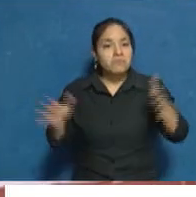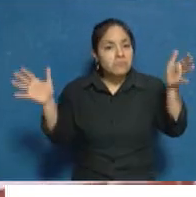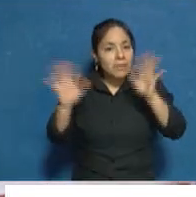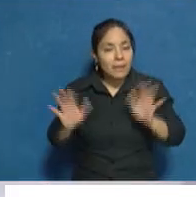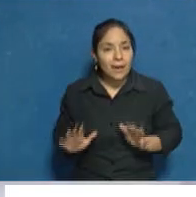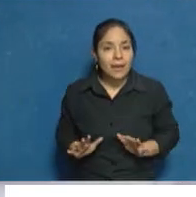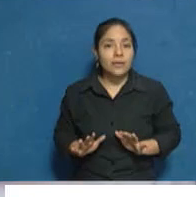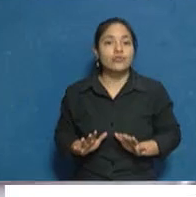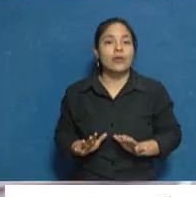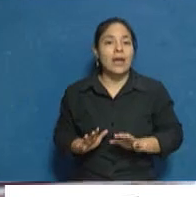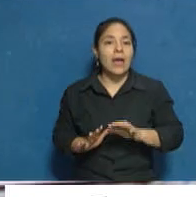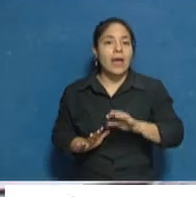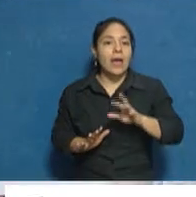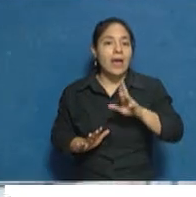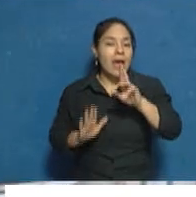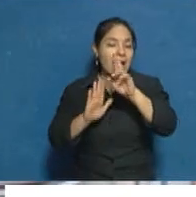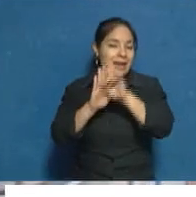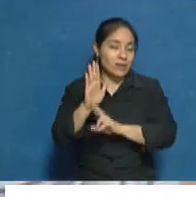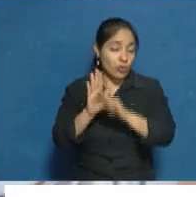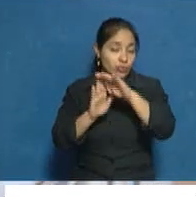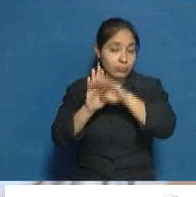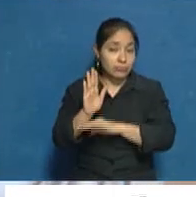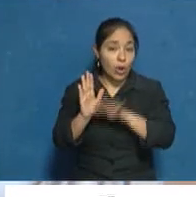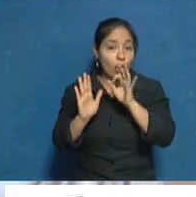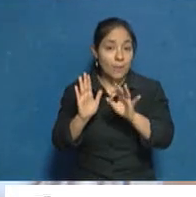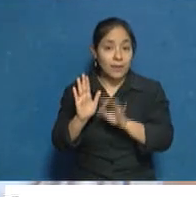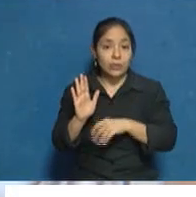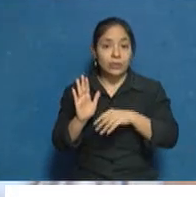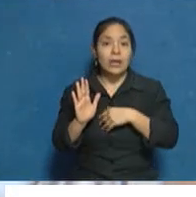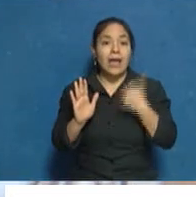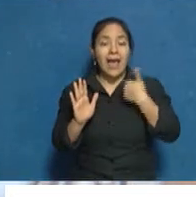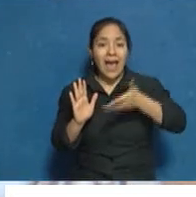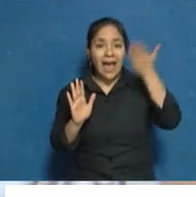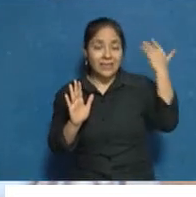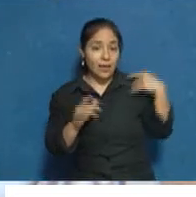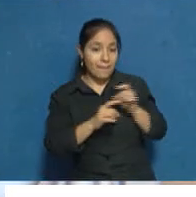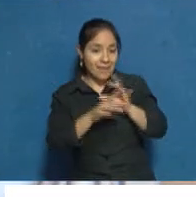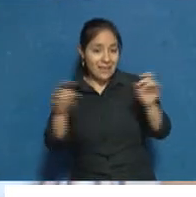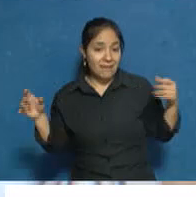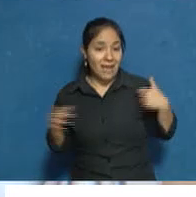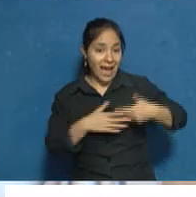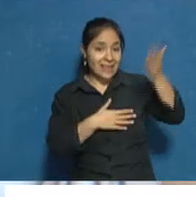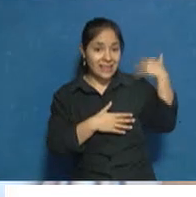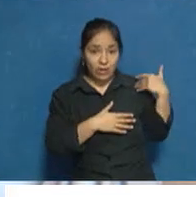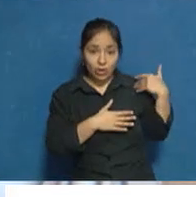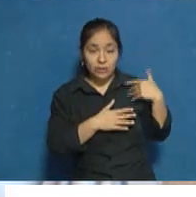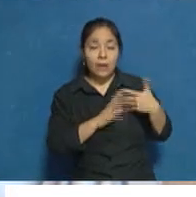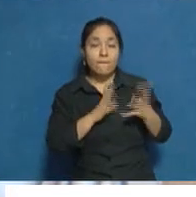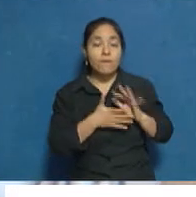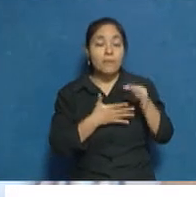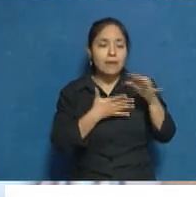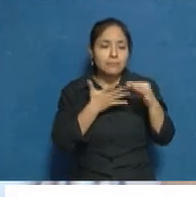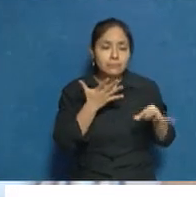una resolución que enmarque todo las resoluciones anteriores a la pandemia y resoluciones de evaluación que tuvimos que